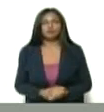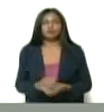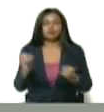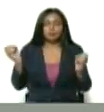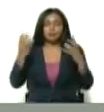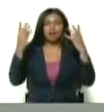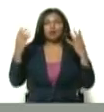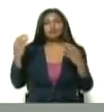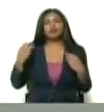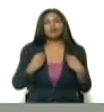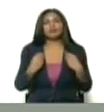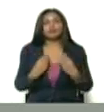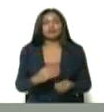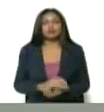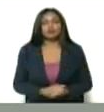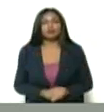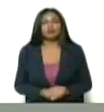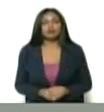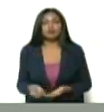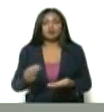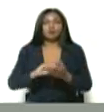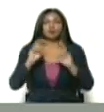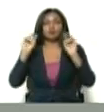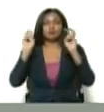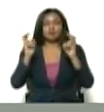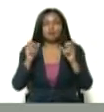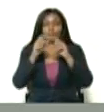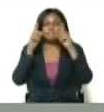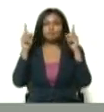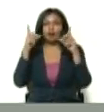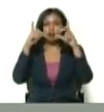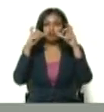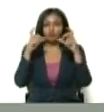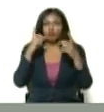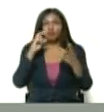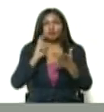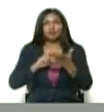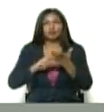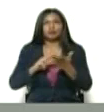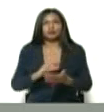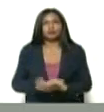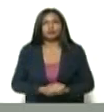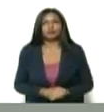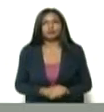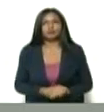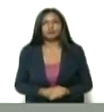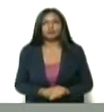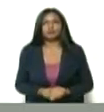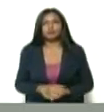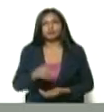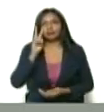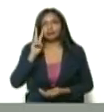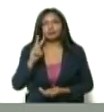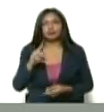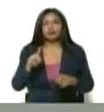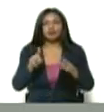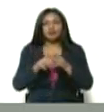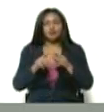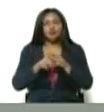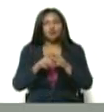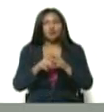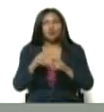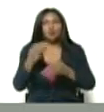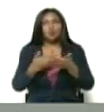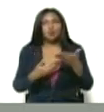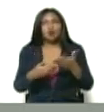vida. Bueno, volviendo al tema, me impresionó esa foto, de verdad. Aquí tengo el documento. Estos días